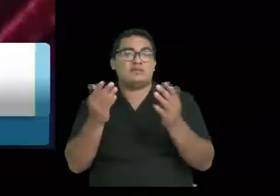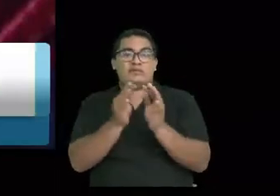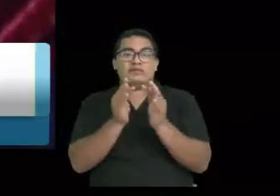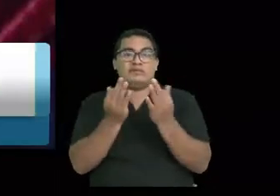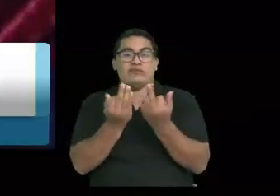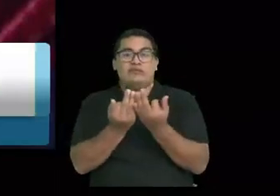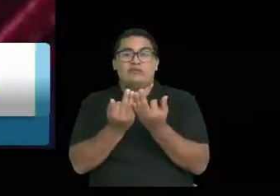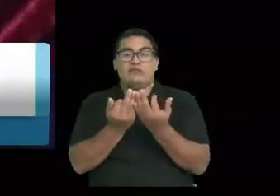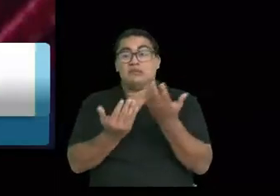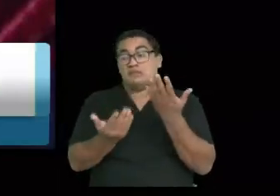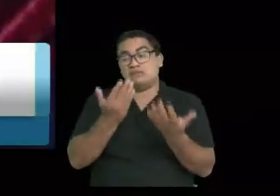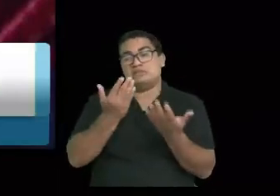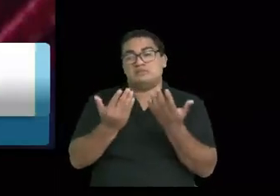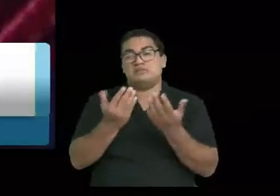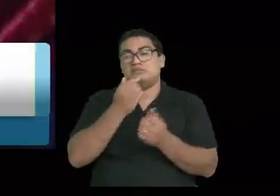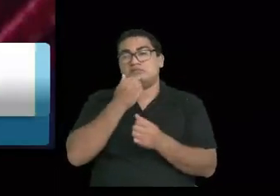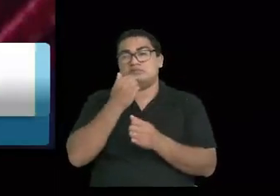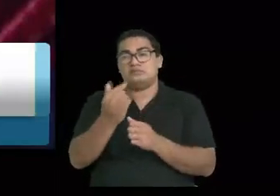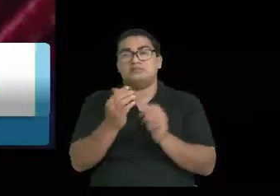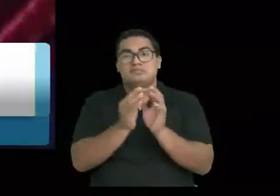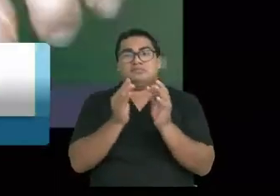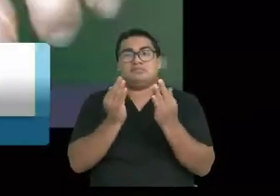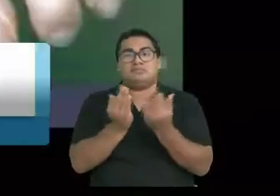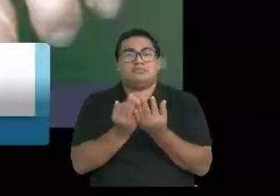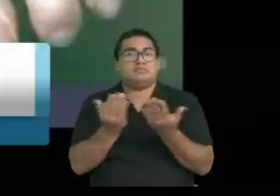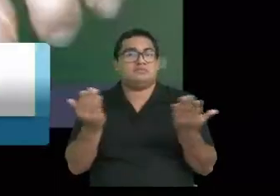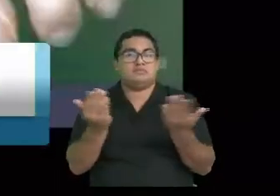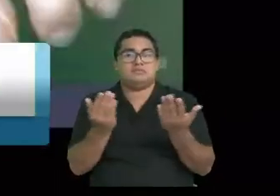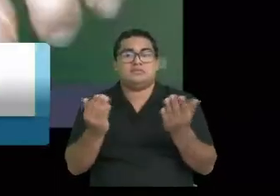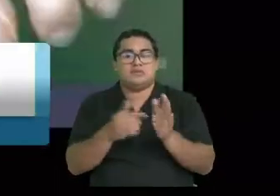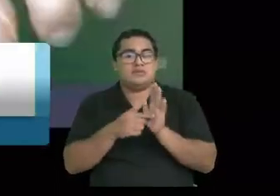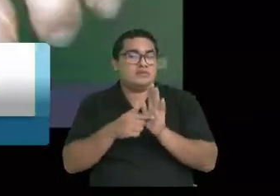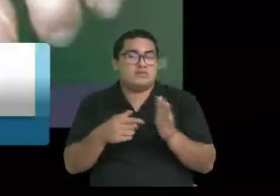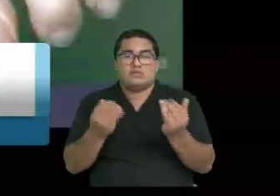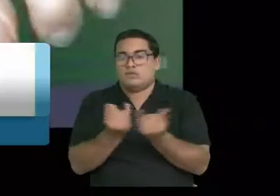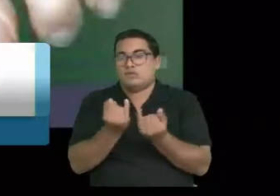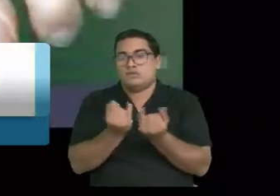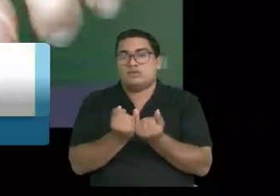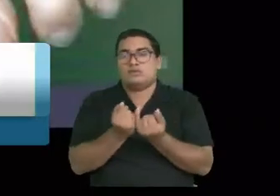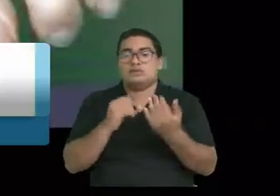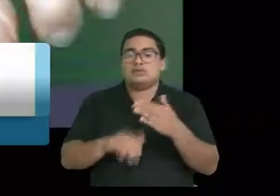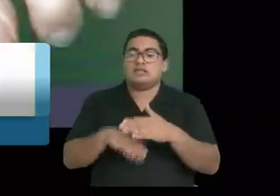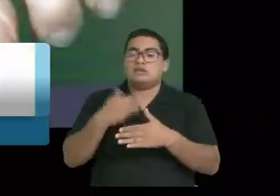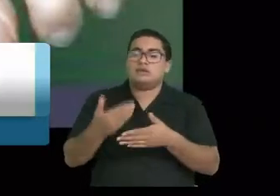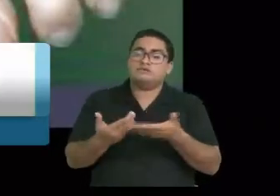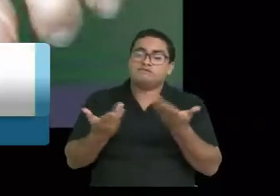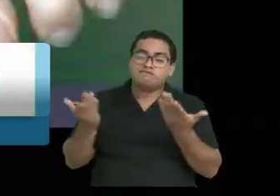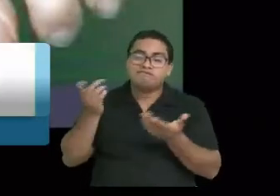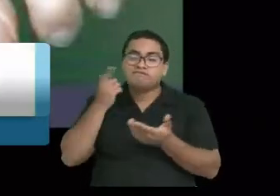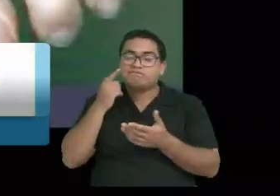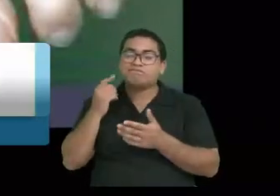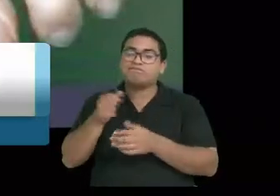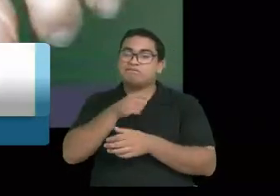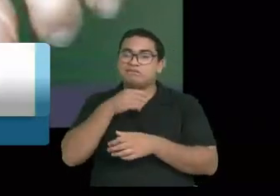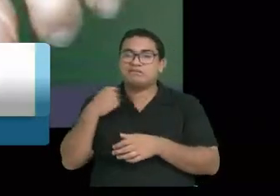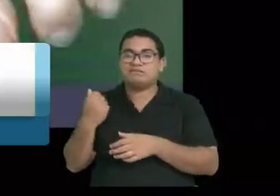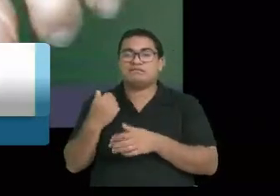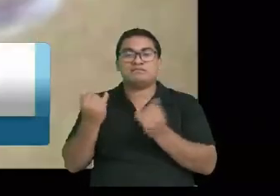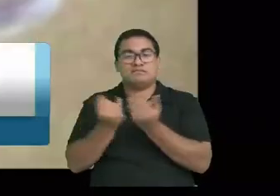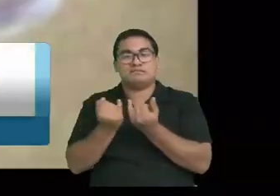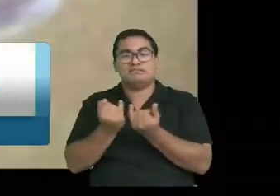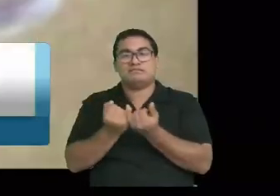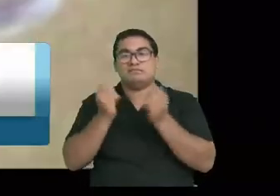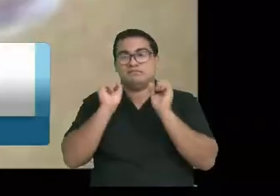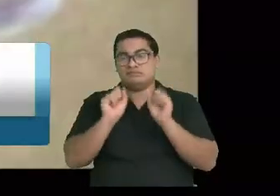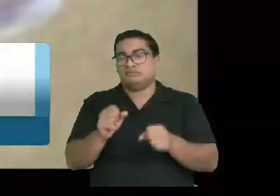familia alguna de sus familiares hayan presentado este mismo síndrome, y luego lo sometemos a ciertas pruebas que incluso se